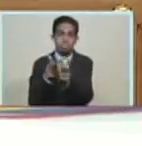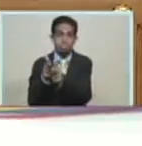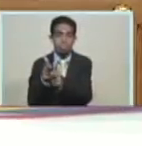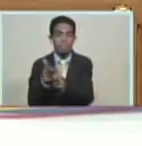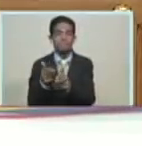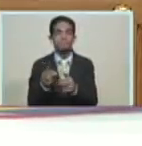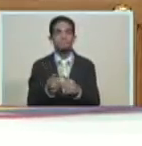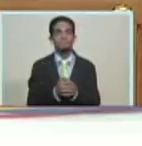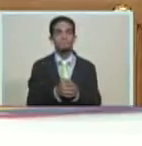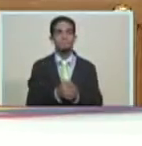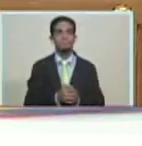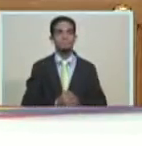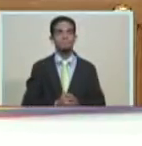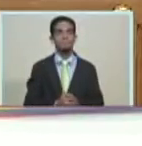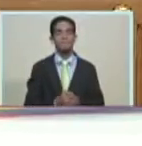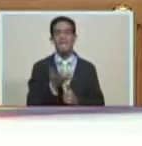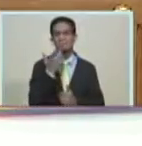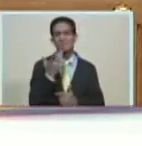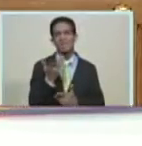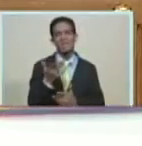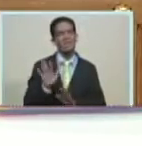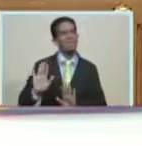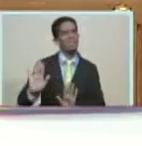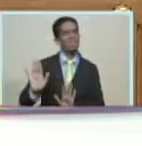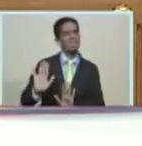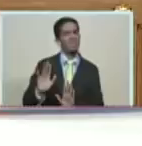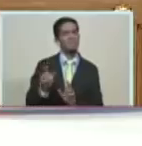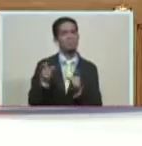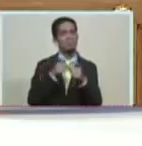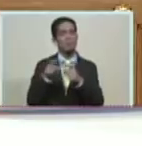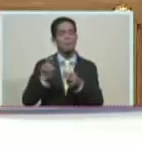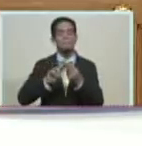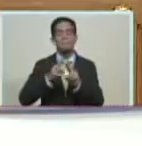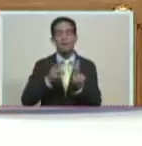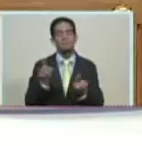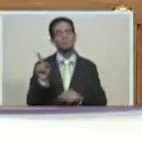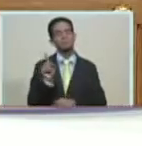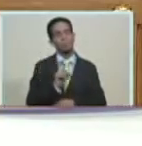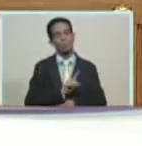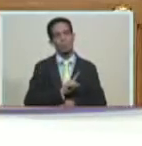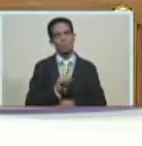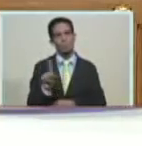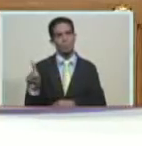y por eso no lo vamos a hacer, no vamos a buscar la pacificación, el reencuentro, la reconciliación.